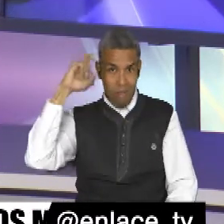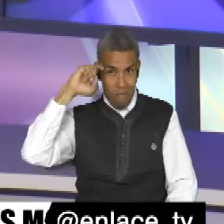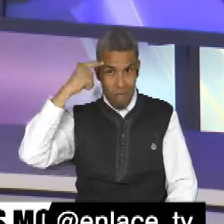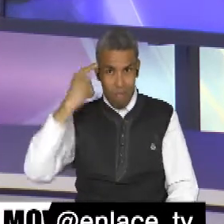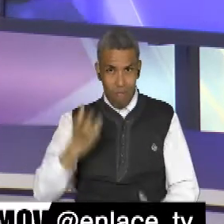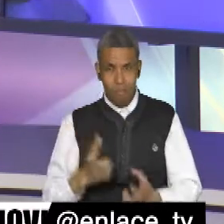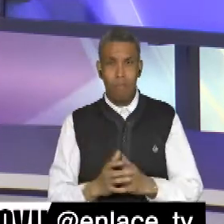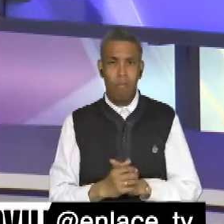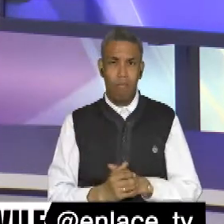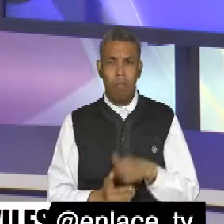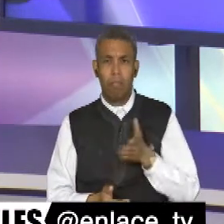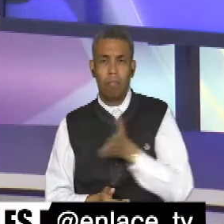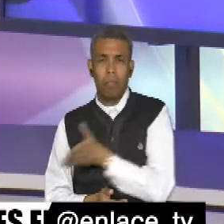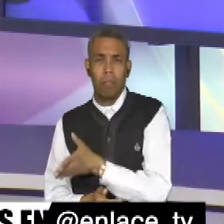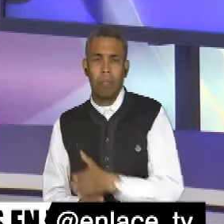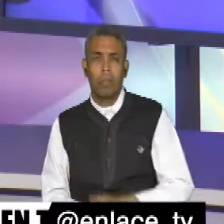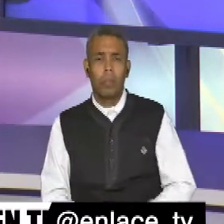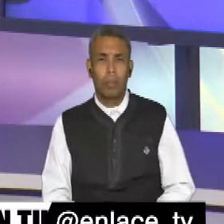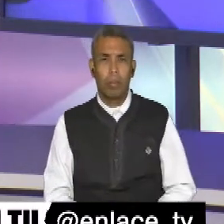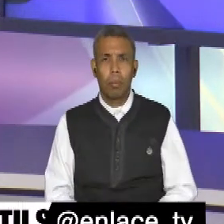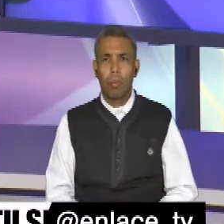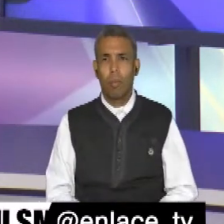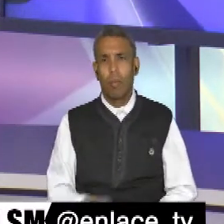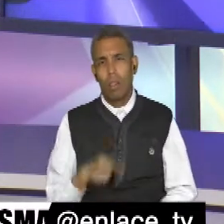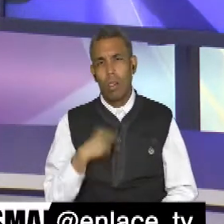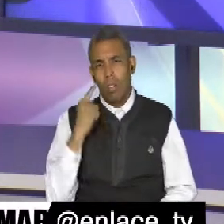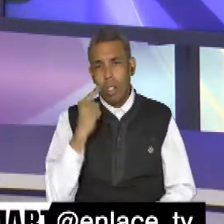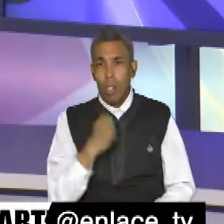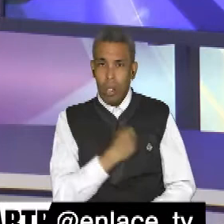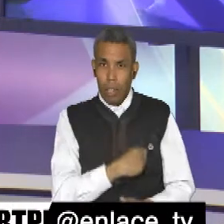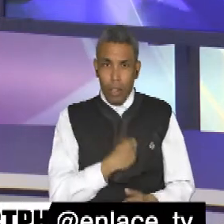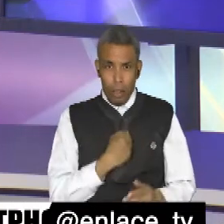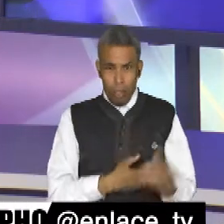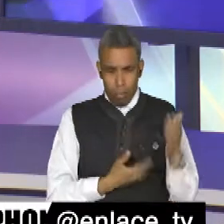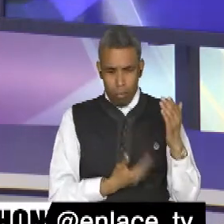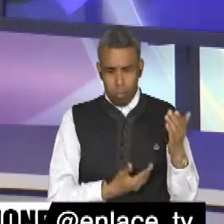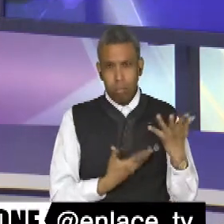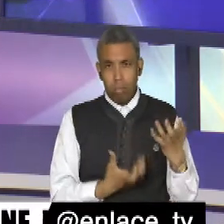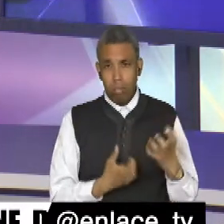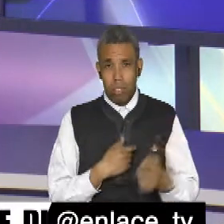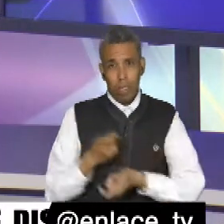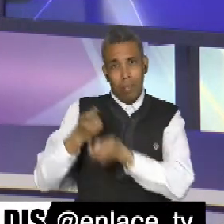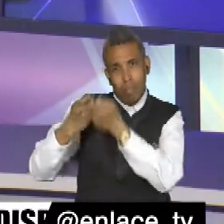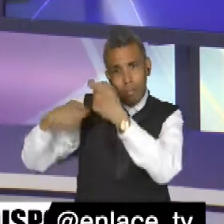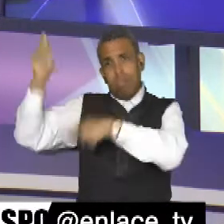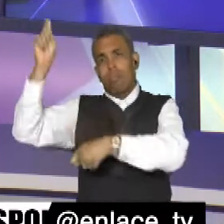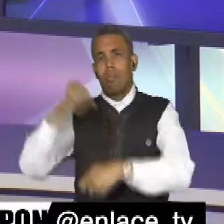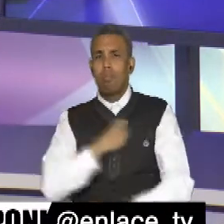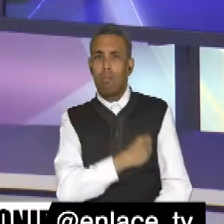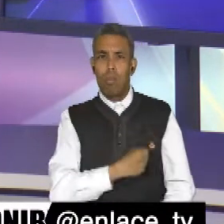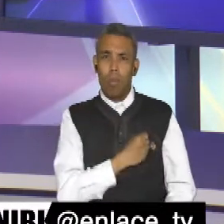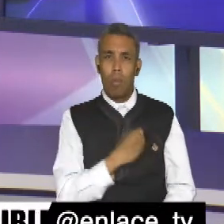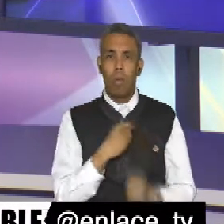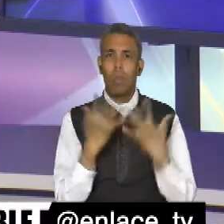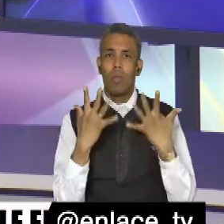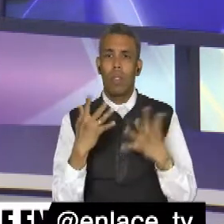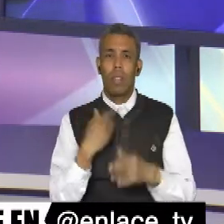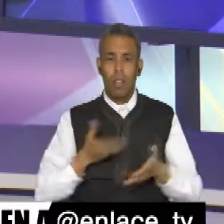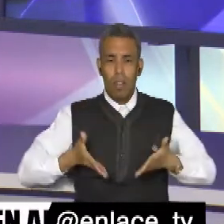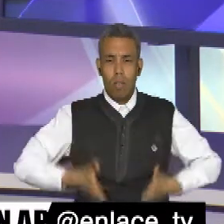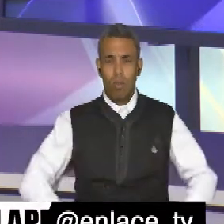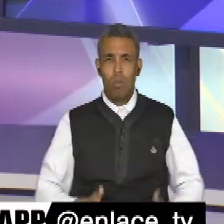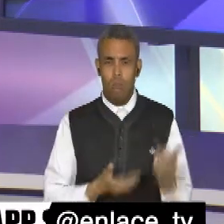la que está afiliado, lo traslade a la unidad de cuarto nivel. El menor ya cumplió 10 días en cuidados intensivos en la